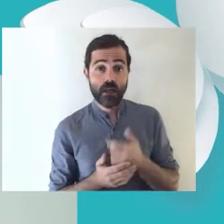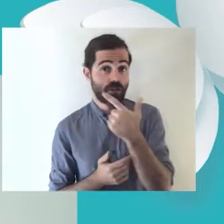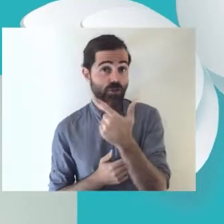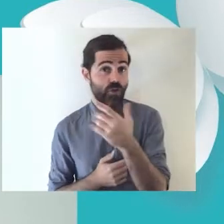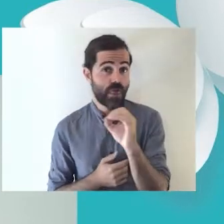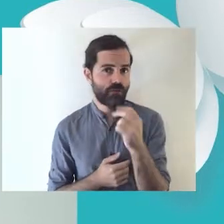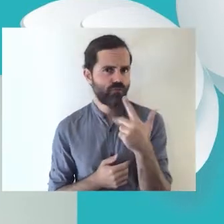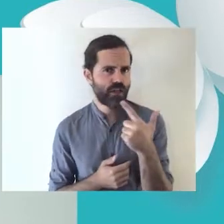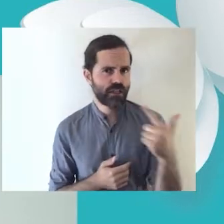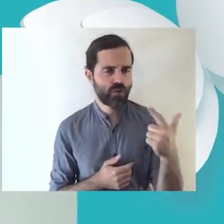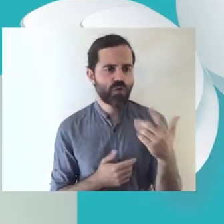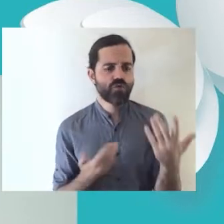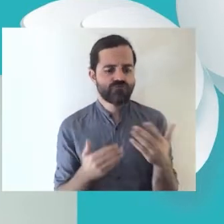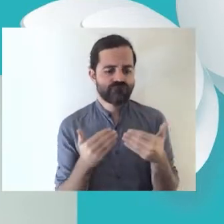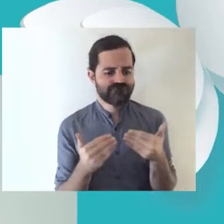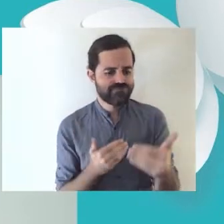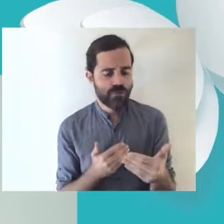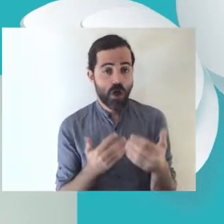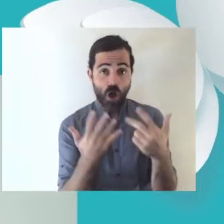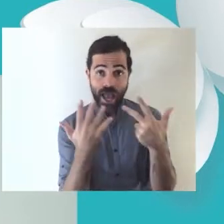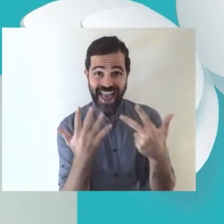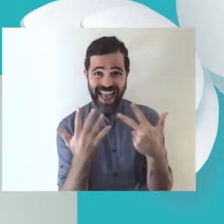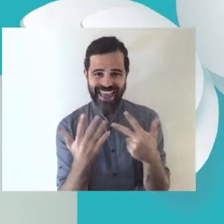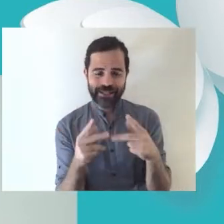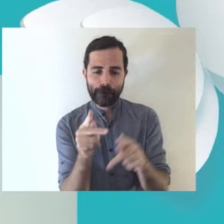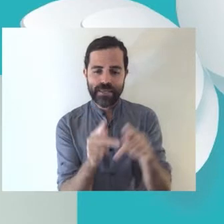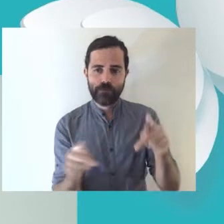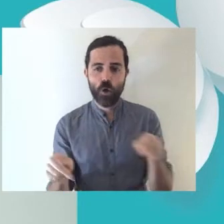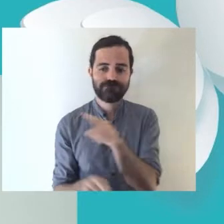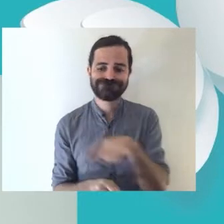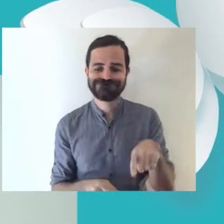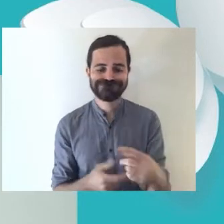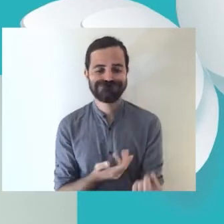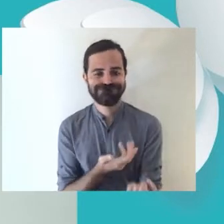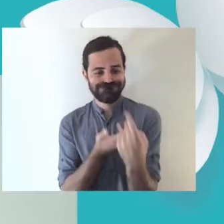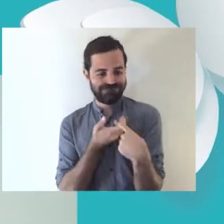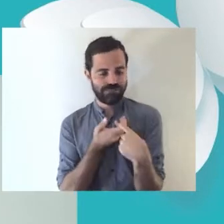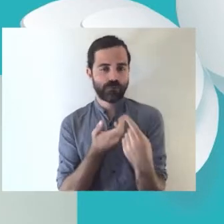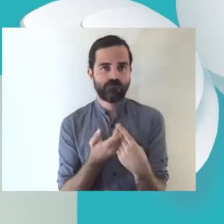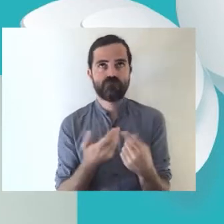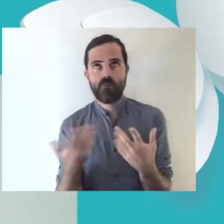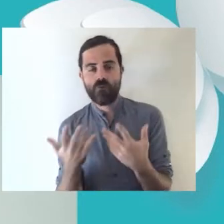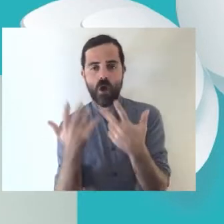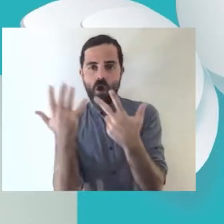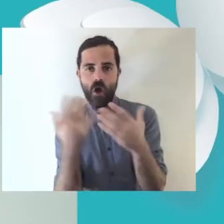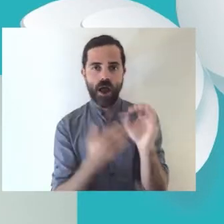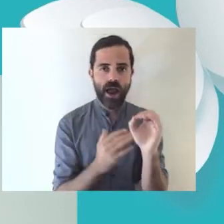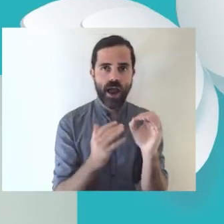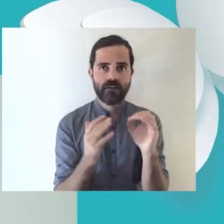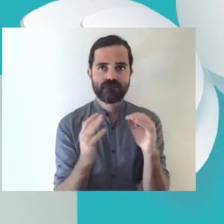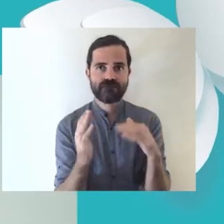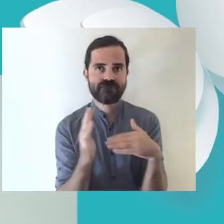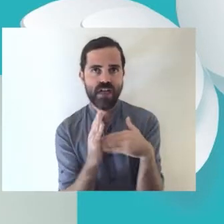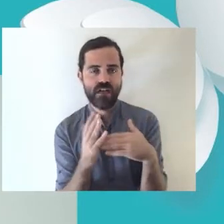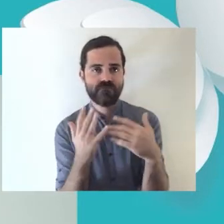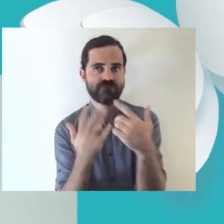2022, queremos integrar a 8 personas en el sector de eventos con una facturación de unos 80-100.000 euros